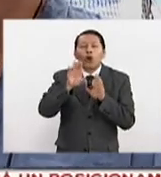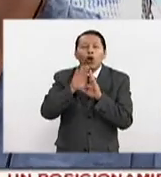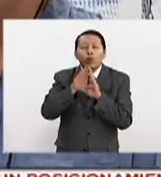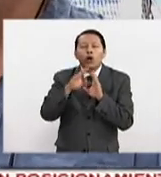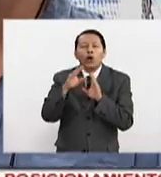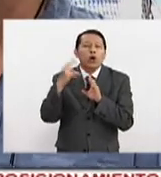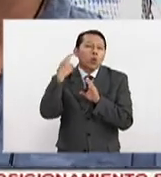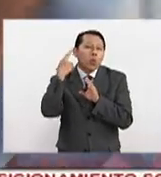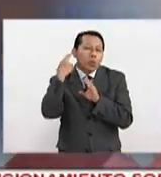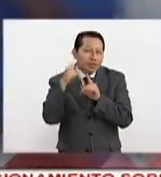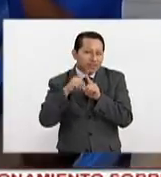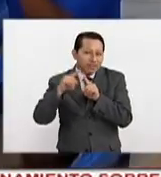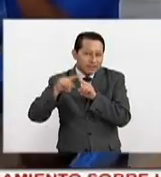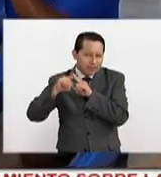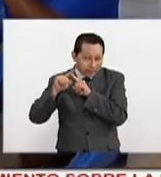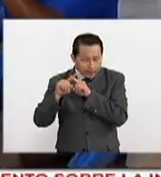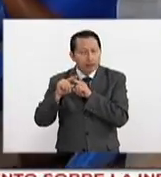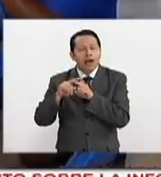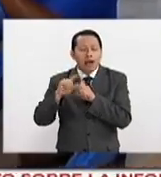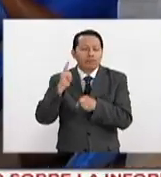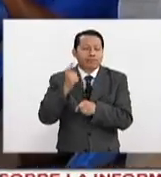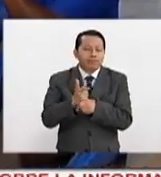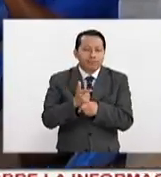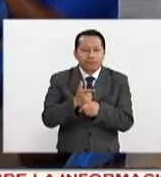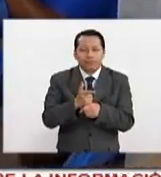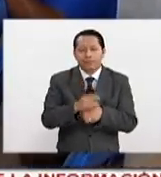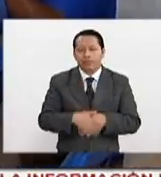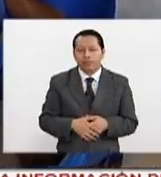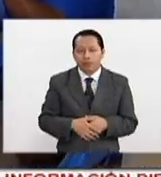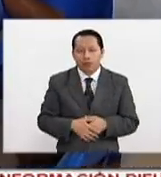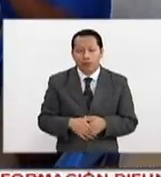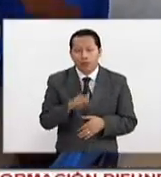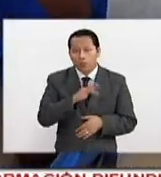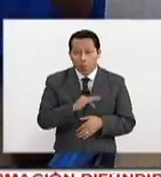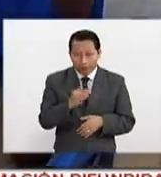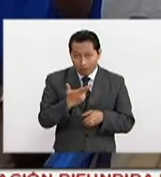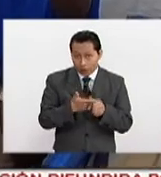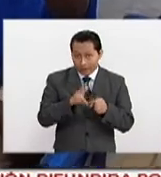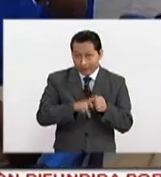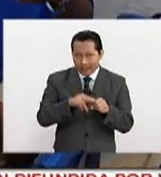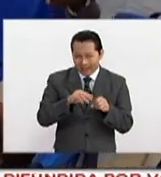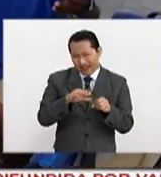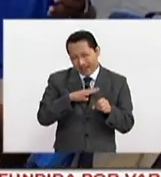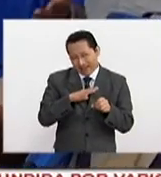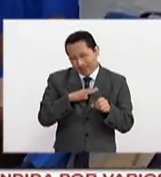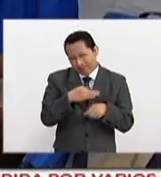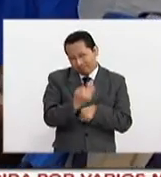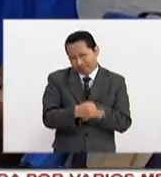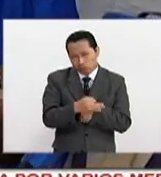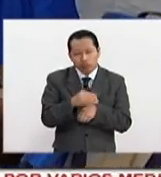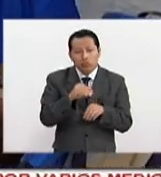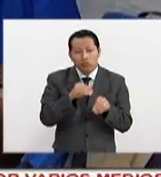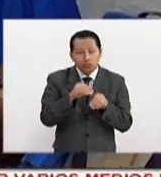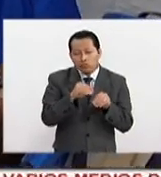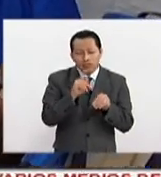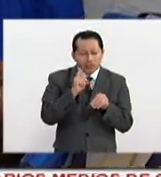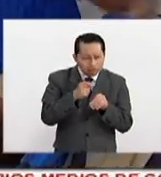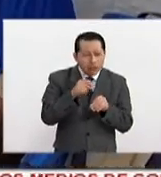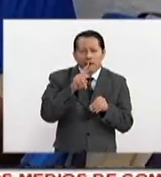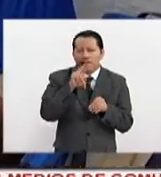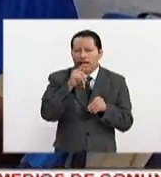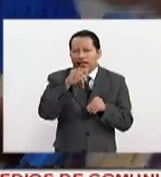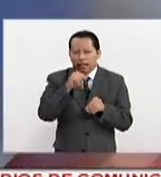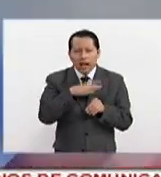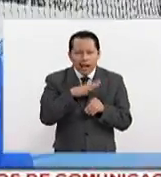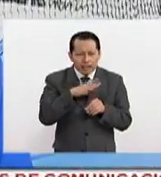que traen veterinarios a bordo. Los veterinarios acudirán con un hospital móvil, listo para atender a las vaquitas que presenten heridas de